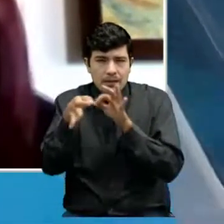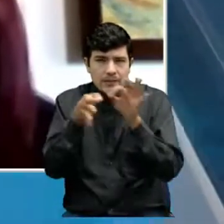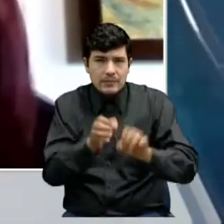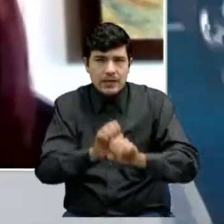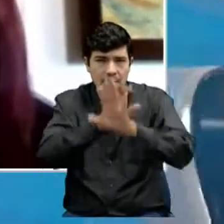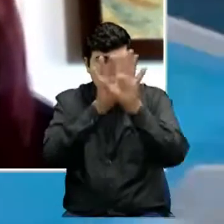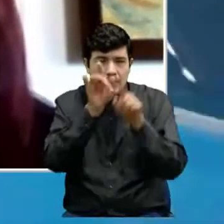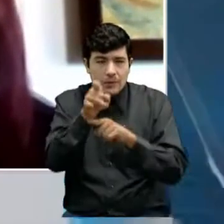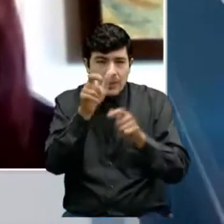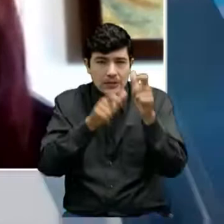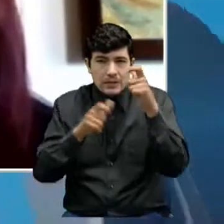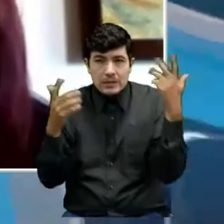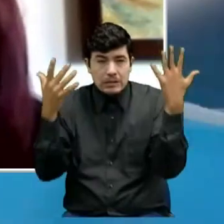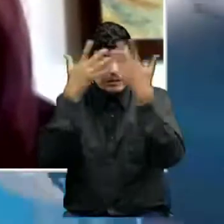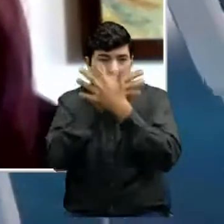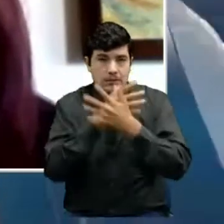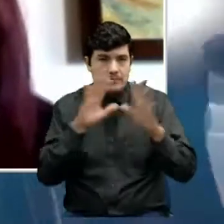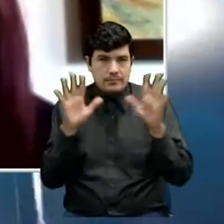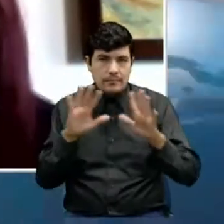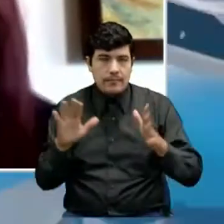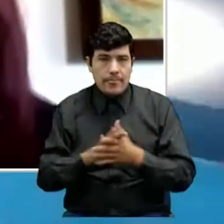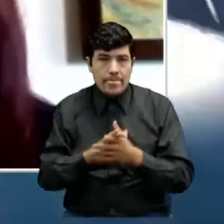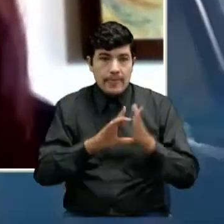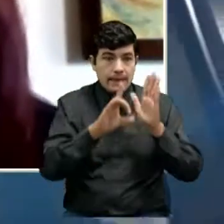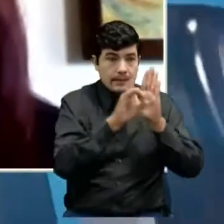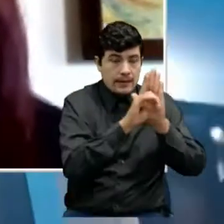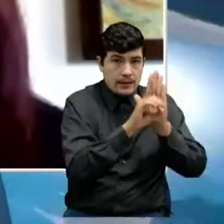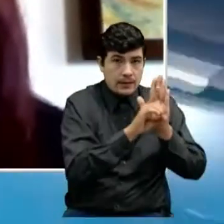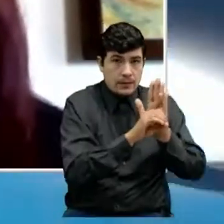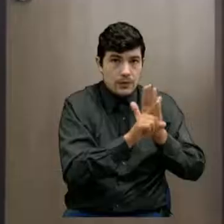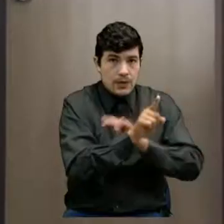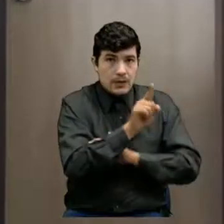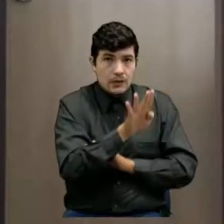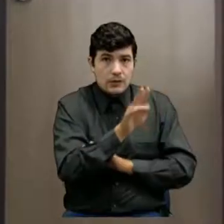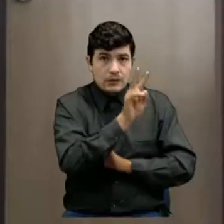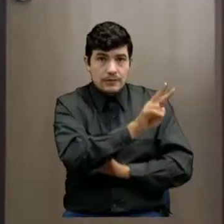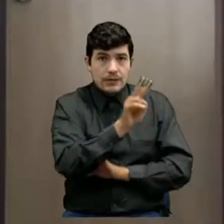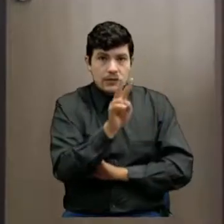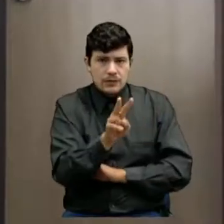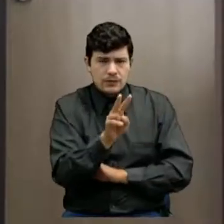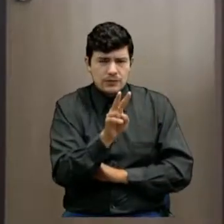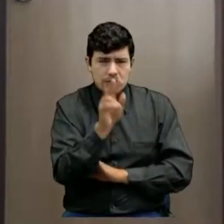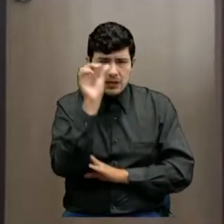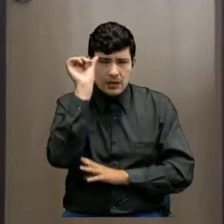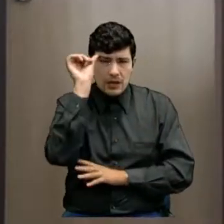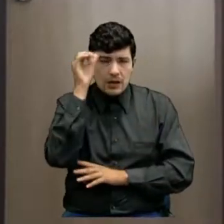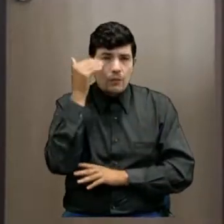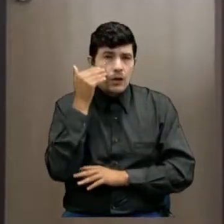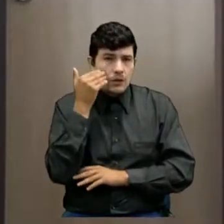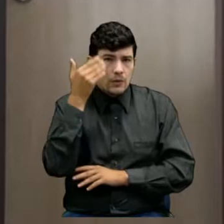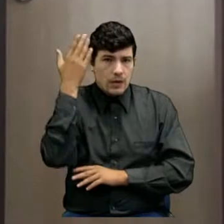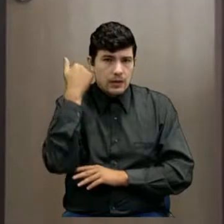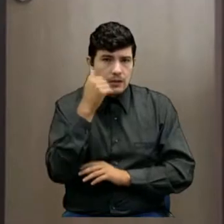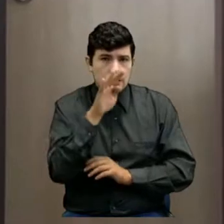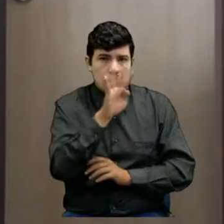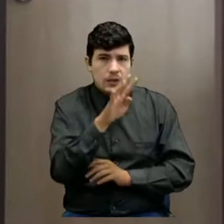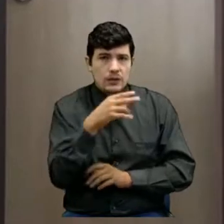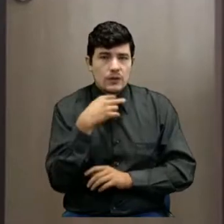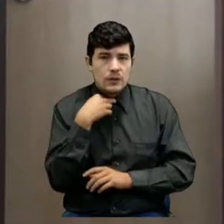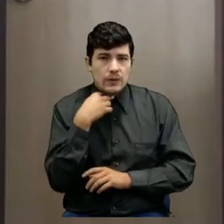no confundir a nuestros televidentes. El decreto 1422, si no estoy mal, del 4 de noviembre,